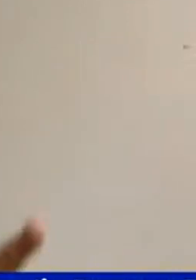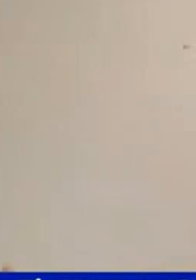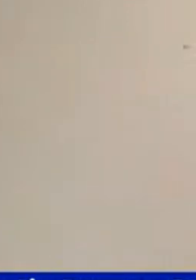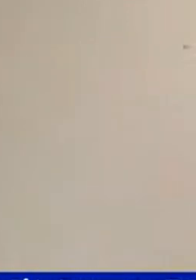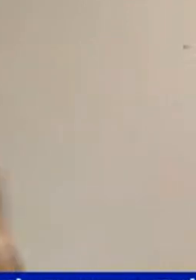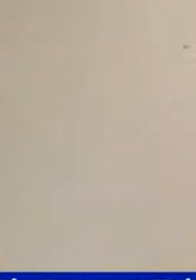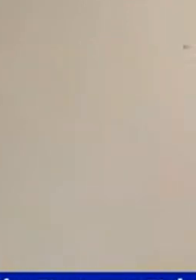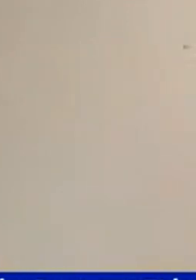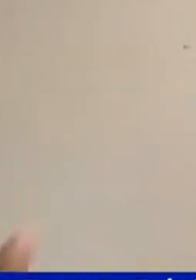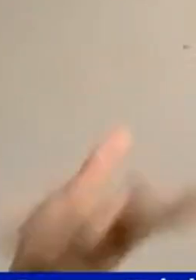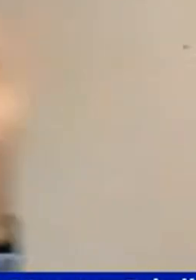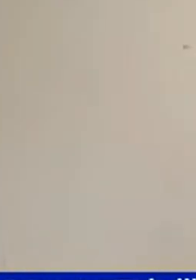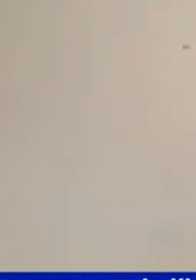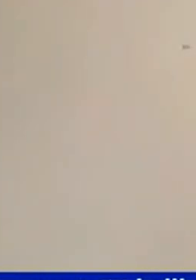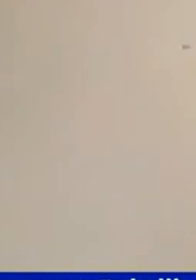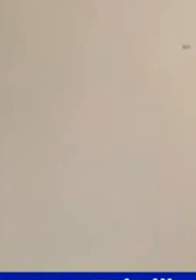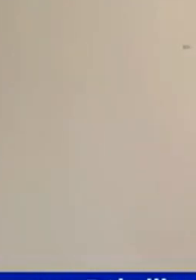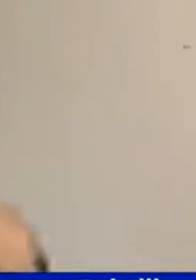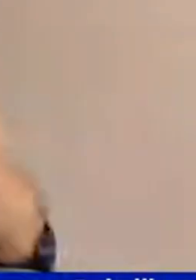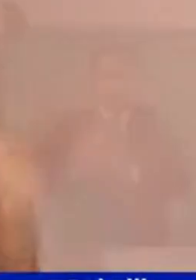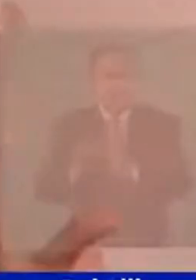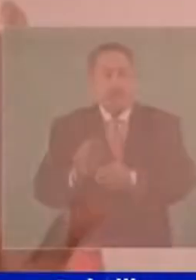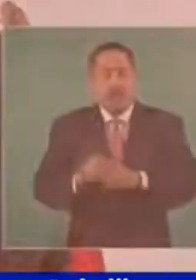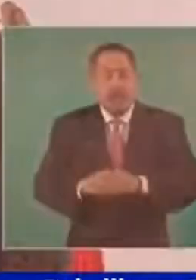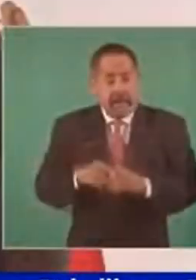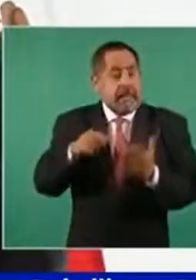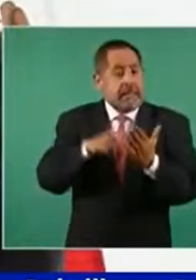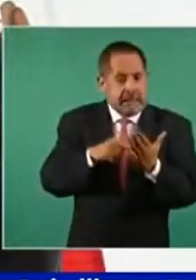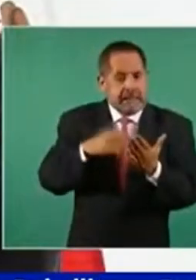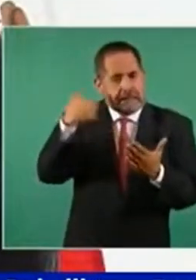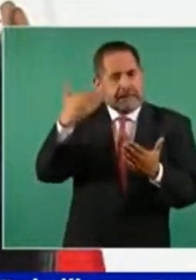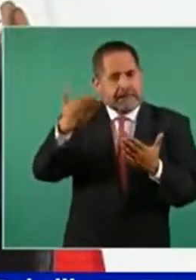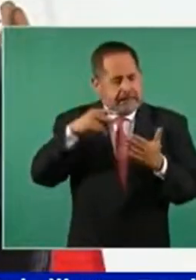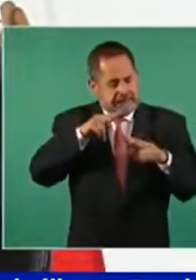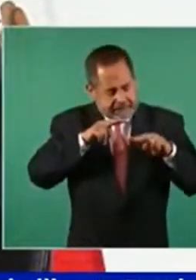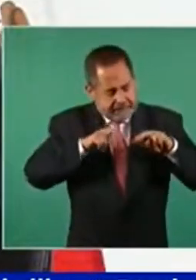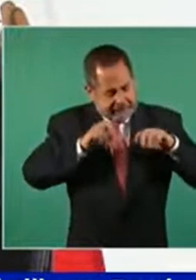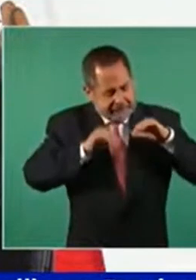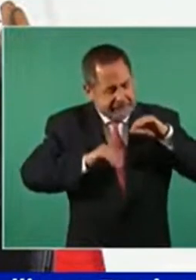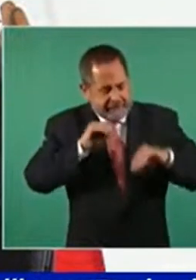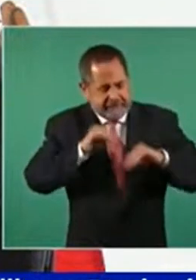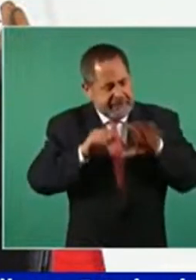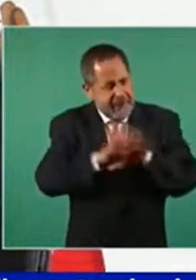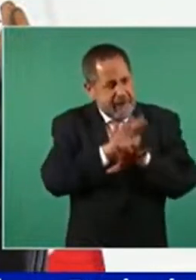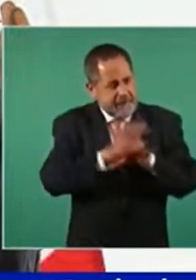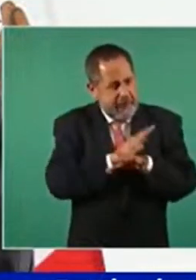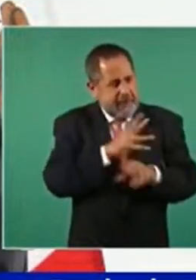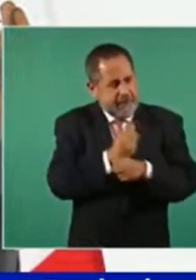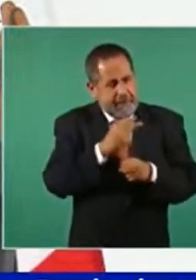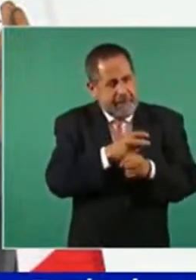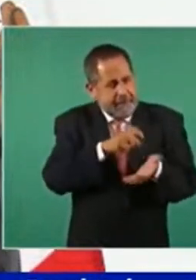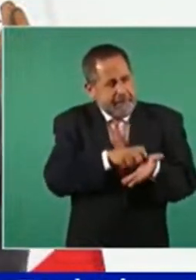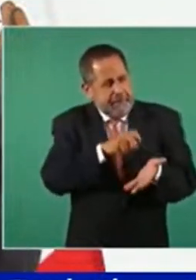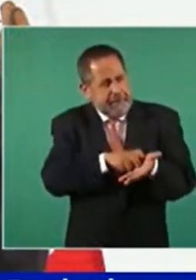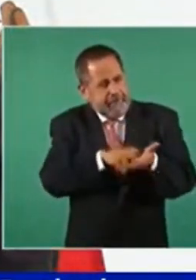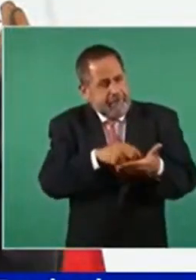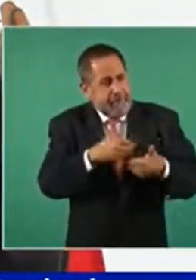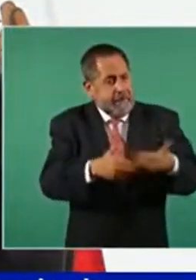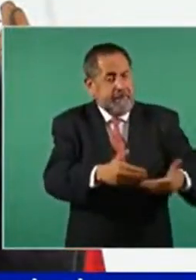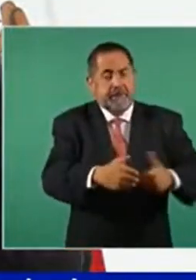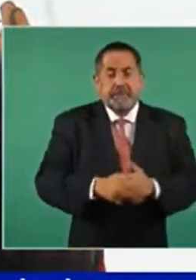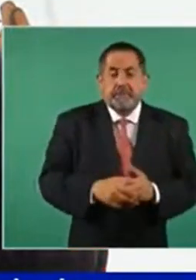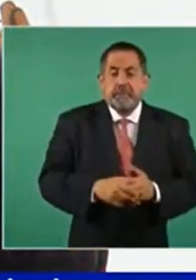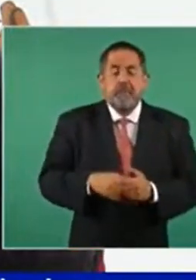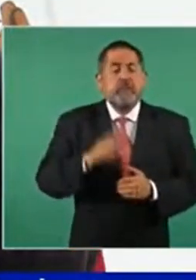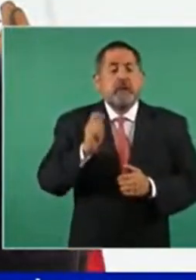vida que puede hacer que tus planes no se cumplan de ninguna manera o no como tú querías. Es parte